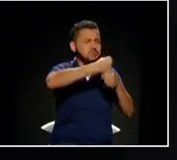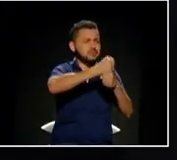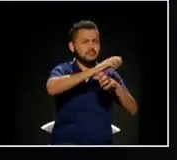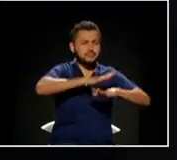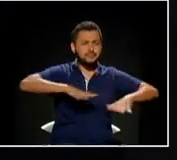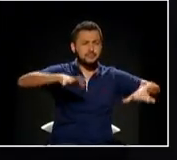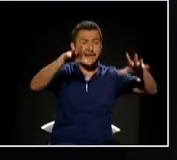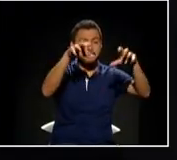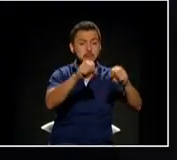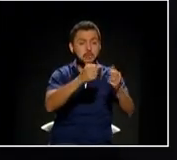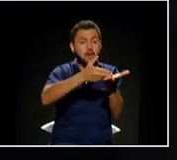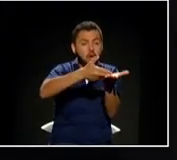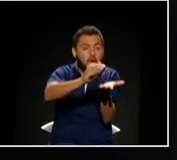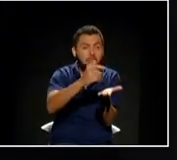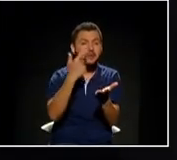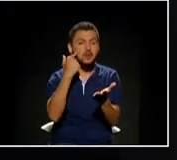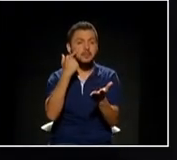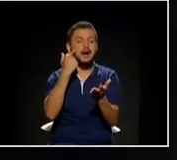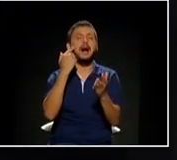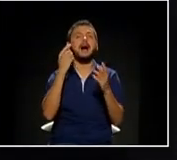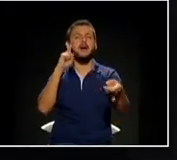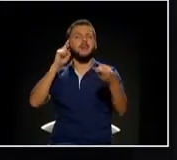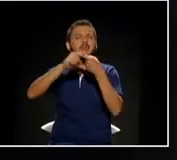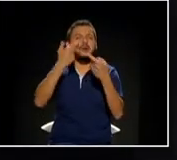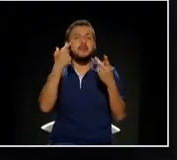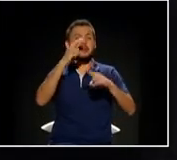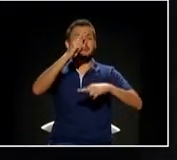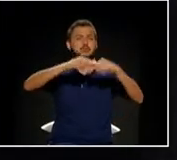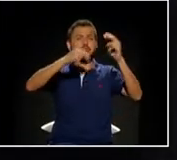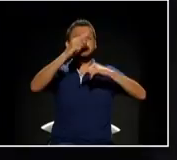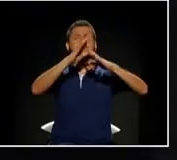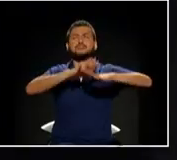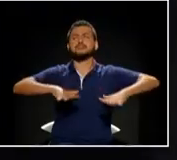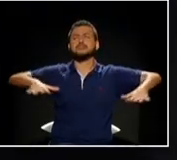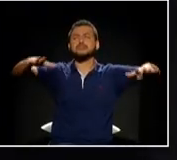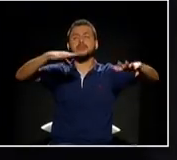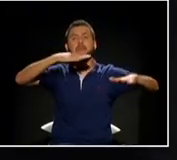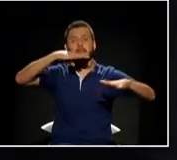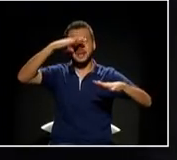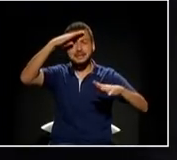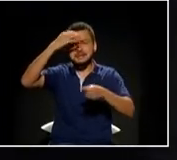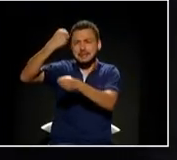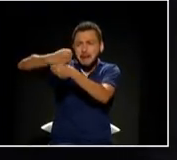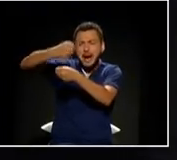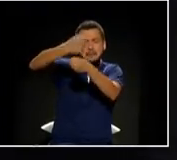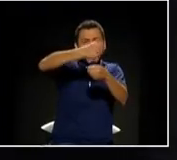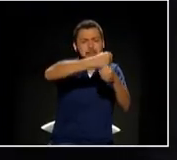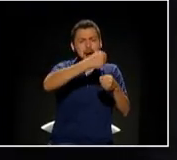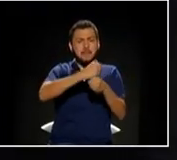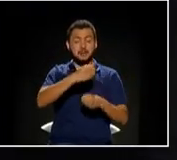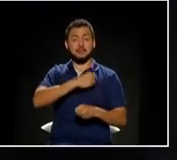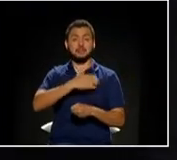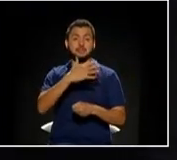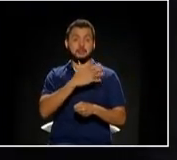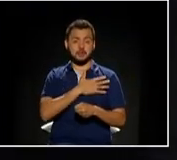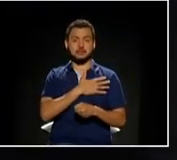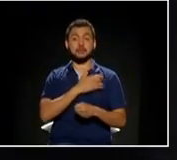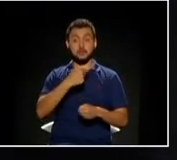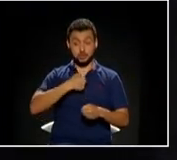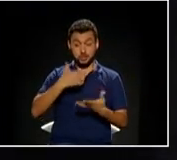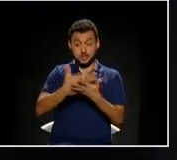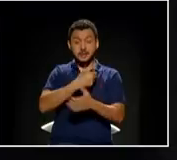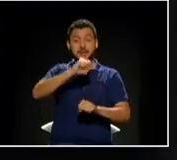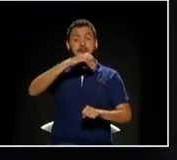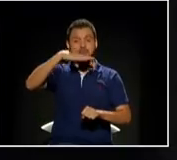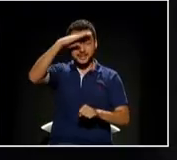habilite y rápidamente se active la construcción en la ciudad eso es lo que voy a hacer el año entrante para hacerlo rápidamente porque hoy